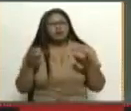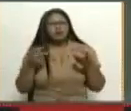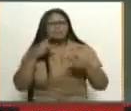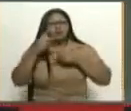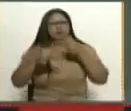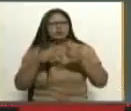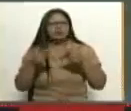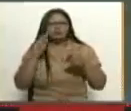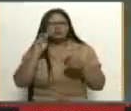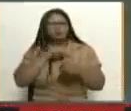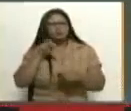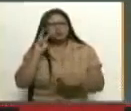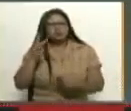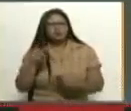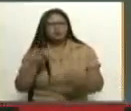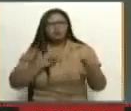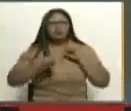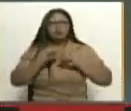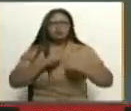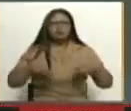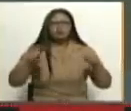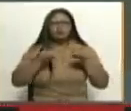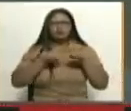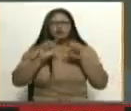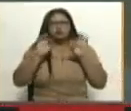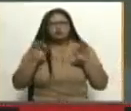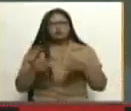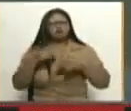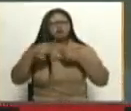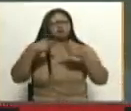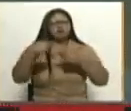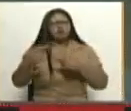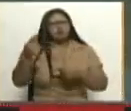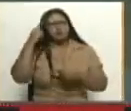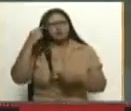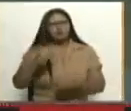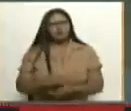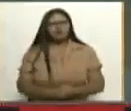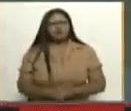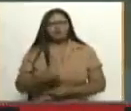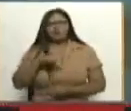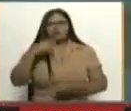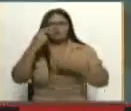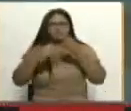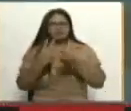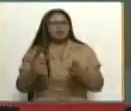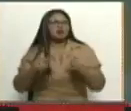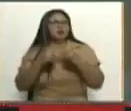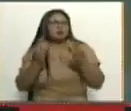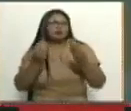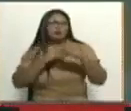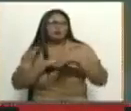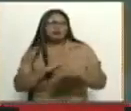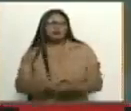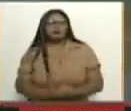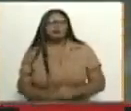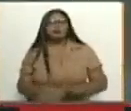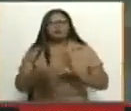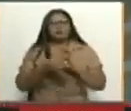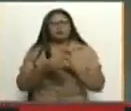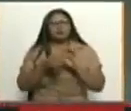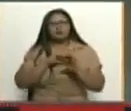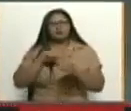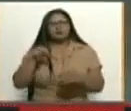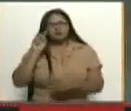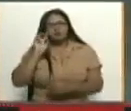geopolítica que se está movilizando cada día más, vemos estas visitas, estos encuentros, estos acuerdos y estas alianzas entre Venezuela y estas